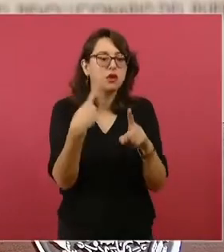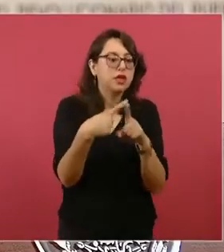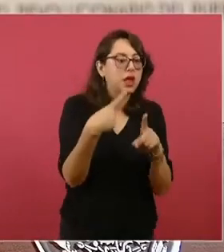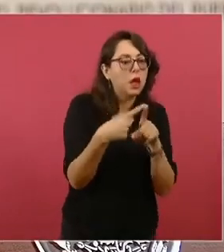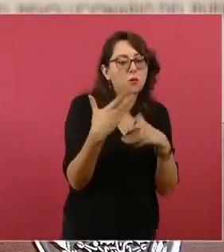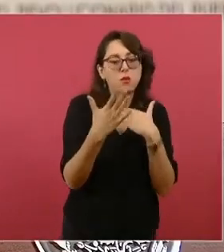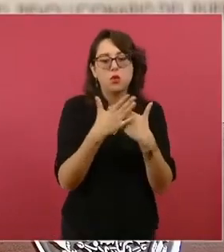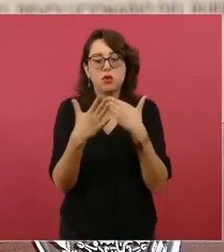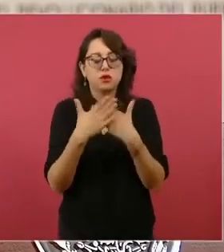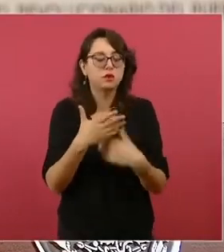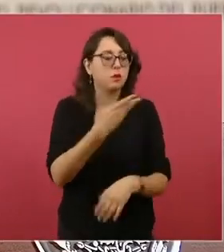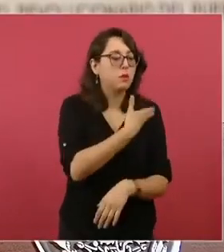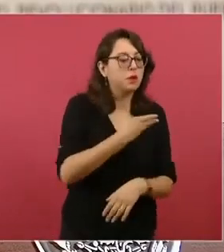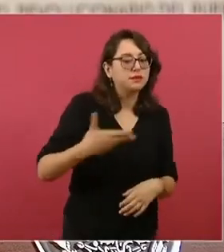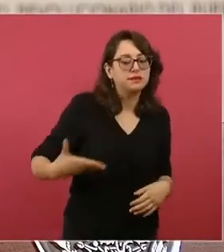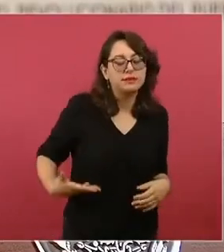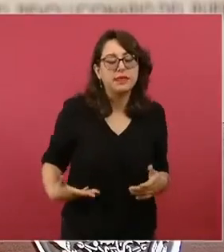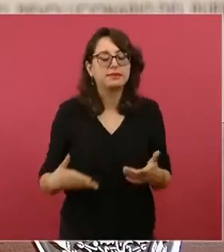de cómo